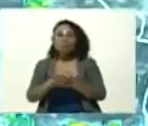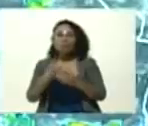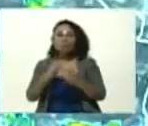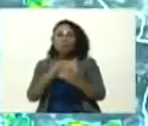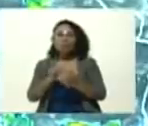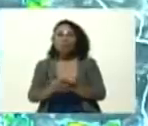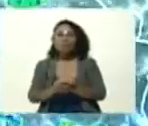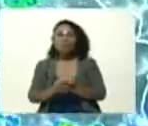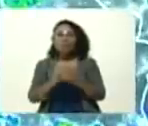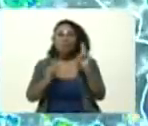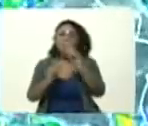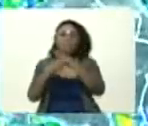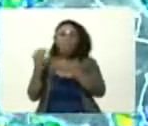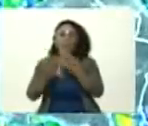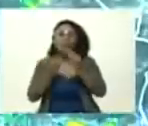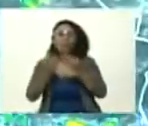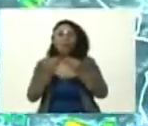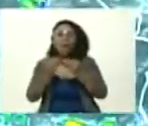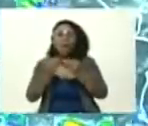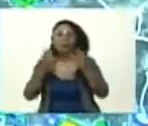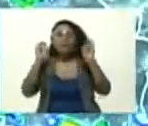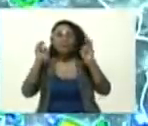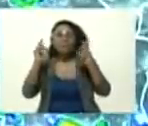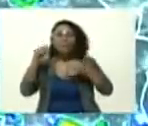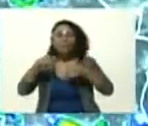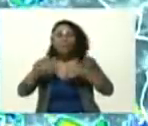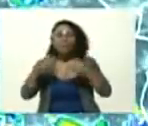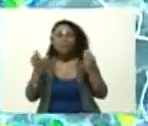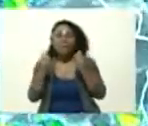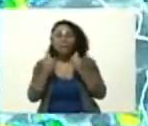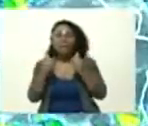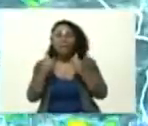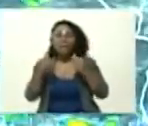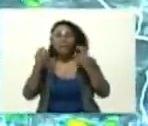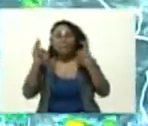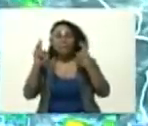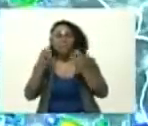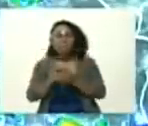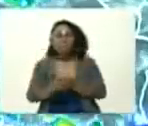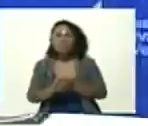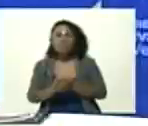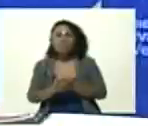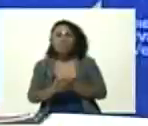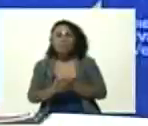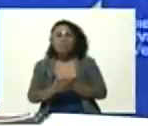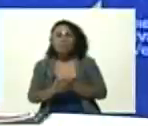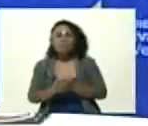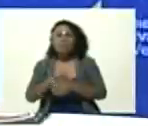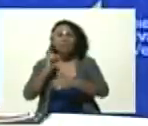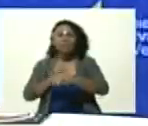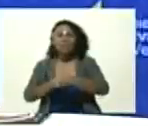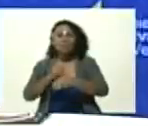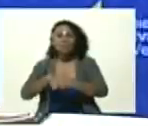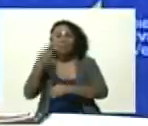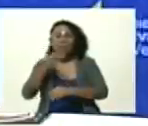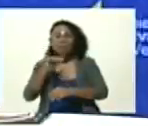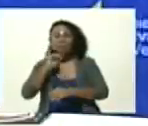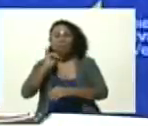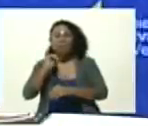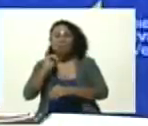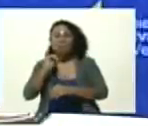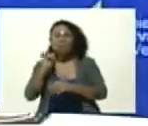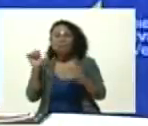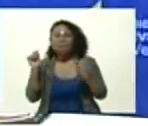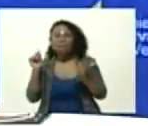sí, el área de Mérida con mejores condiciones meteorológicas. Bueno, así que esta es la condición. En tiempo real, el informe